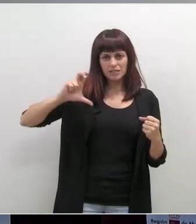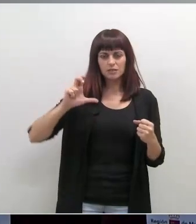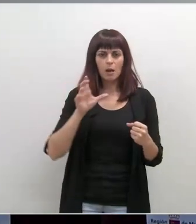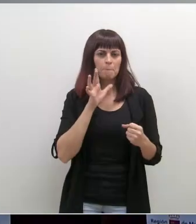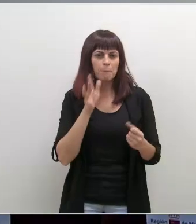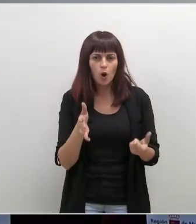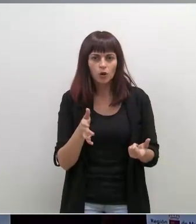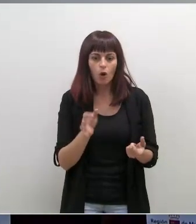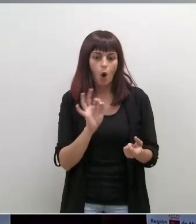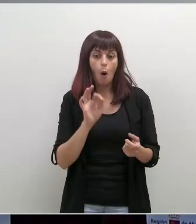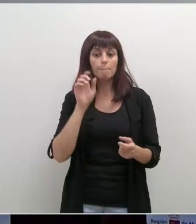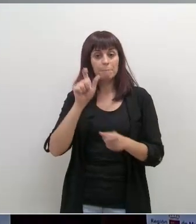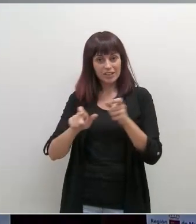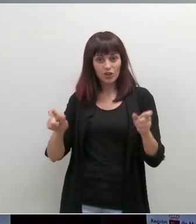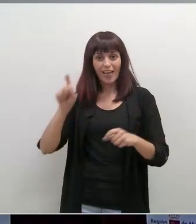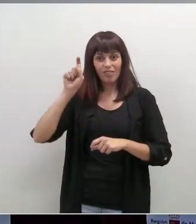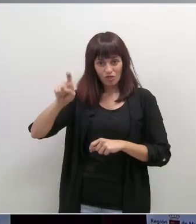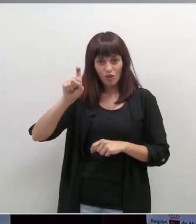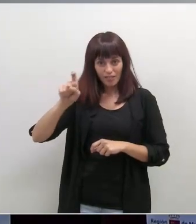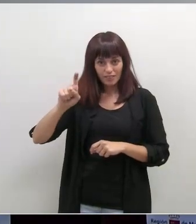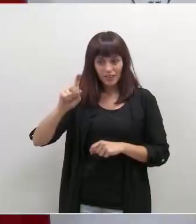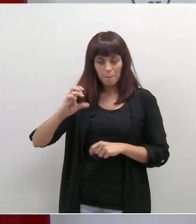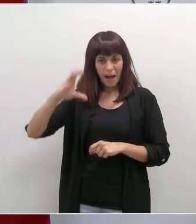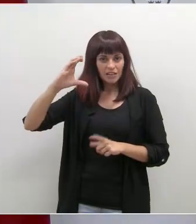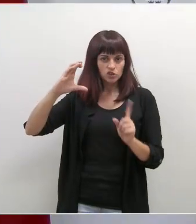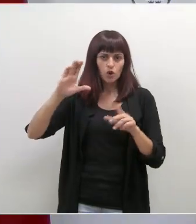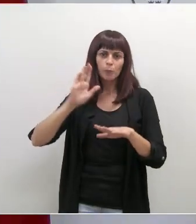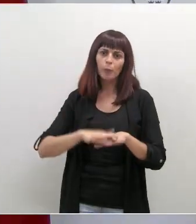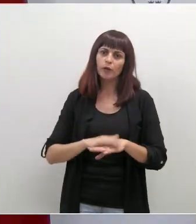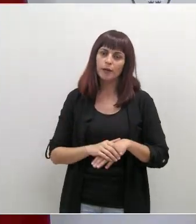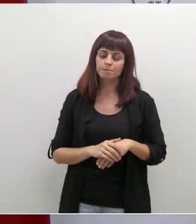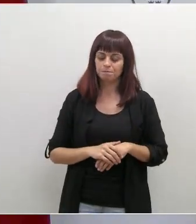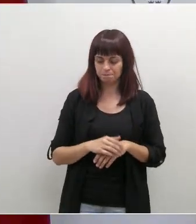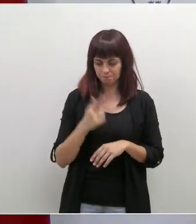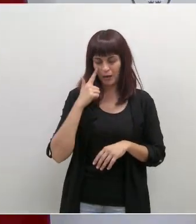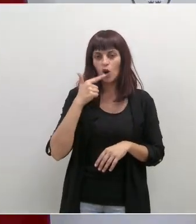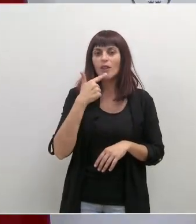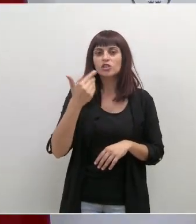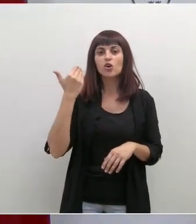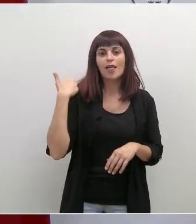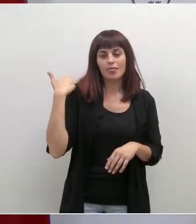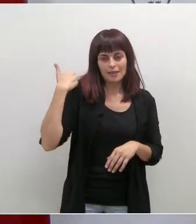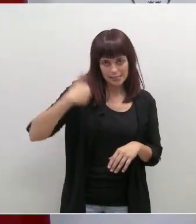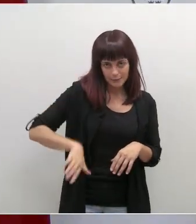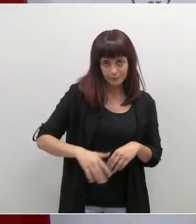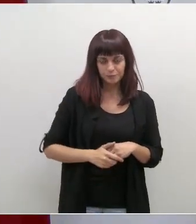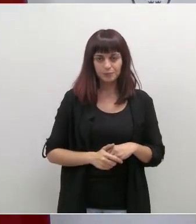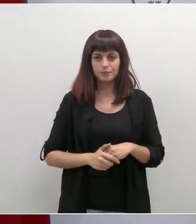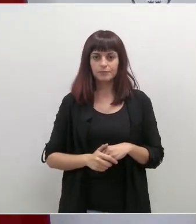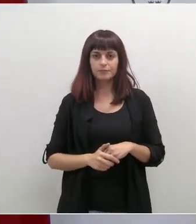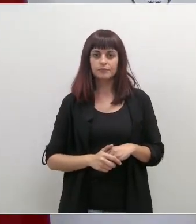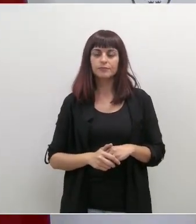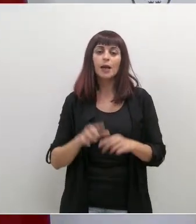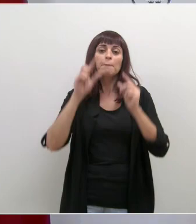no al personal docente, que también está sometido a mucha presión. Vamos a ver, también lo he dicho anteriormente, el borrador de